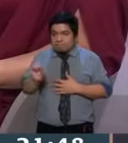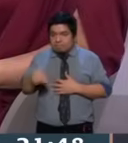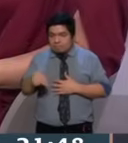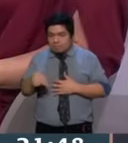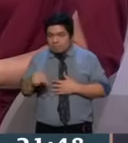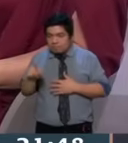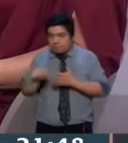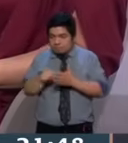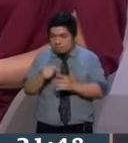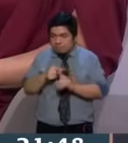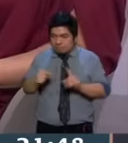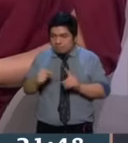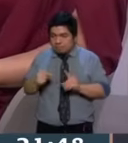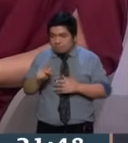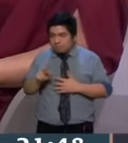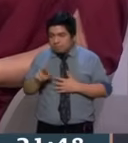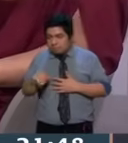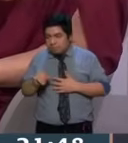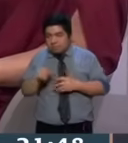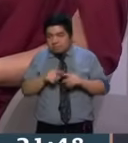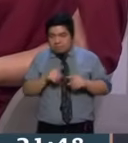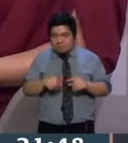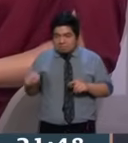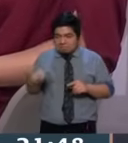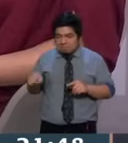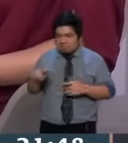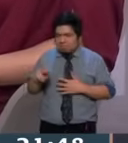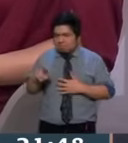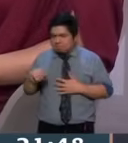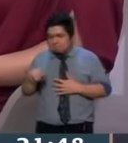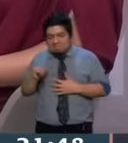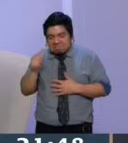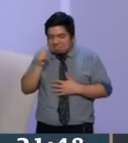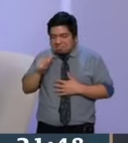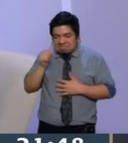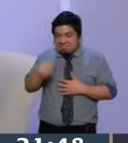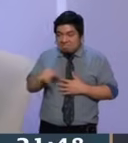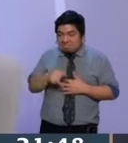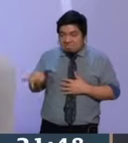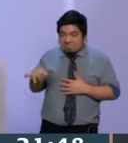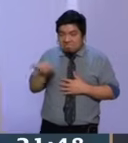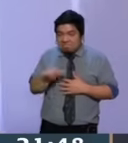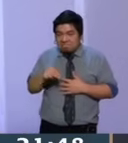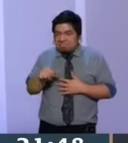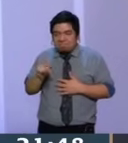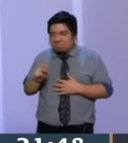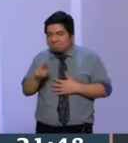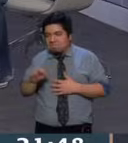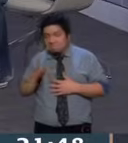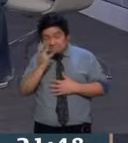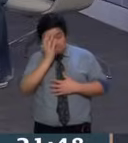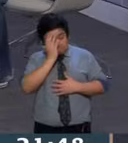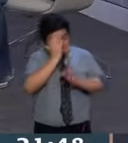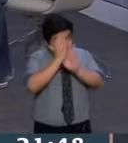que y se medio que les demostró dio es que lo vergüenza que el se PRI, necesitan son se propuestas. asociaron a El PRI esto. nos ha dado vergüenza, bueno, de menos, mira, Ana Francis, a mí el PRI me ha dado Cuando vergüenza pintaron desde